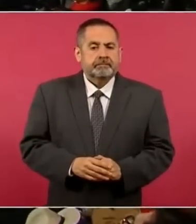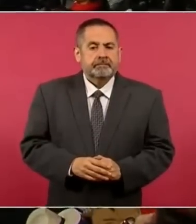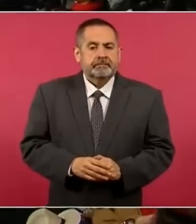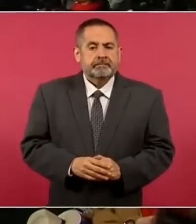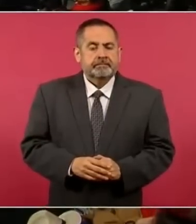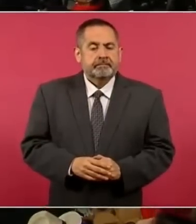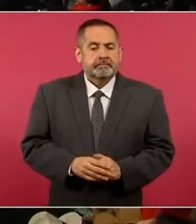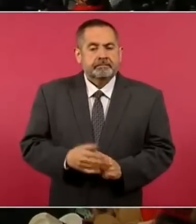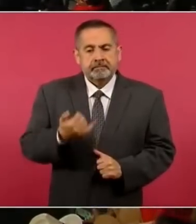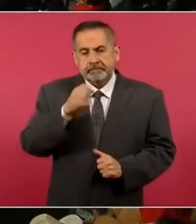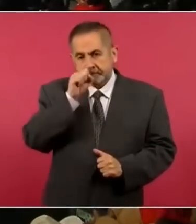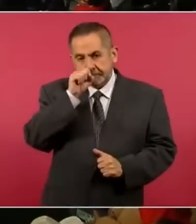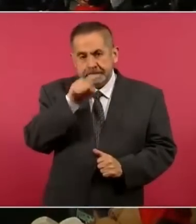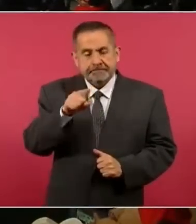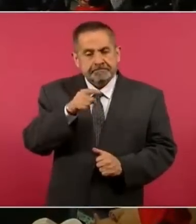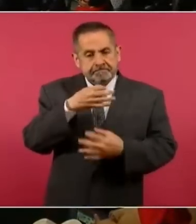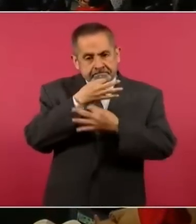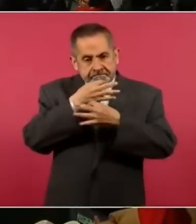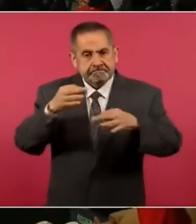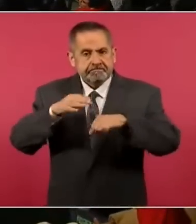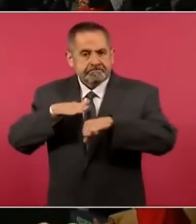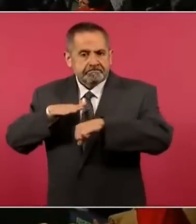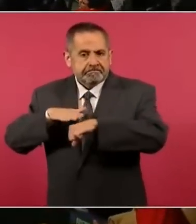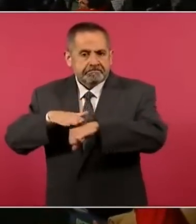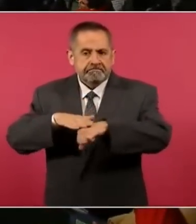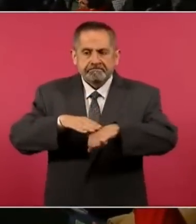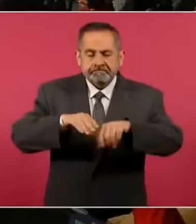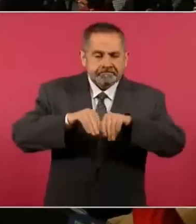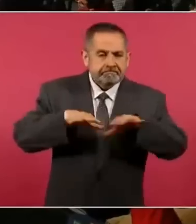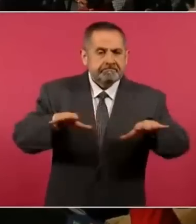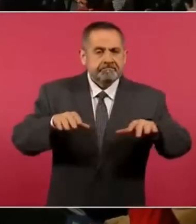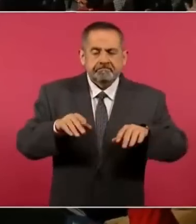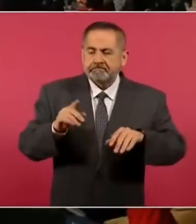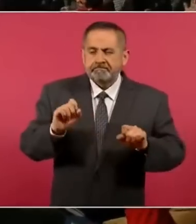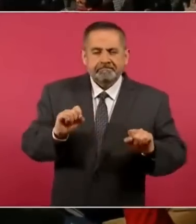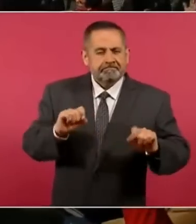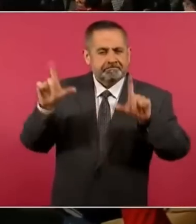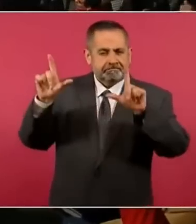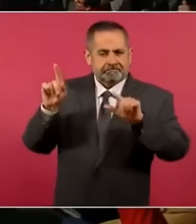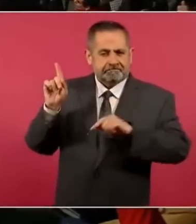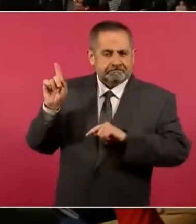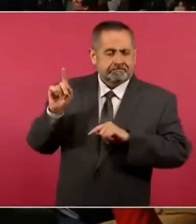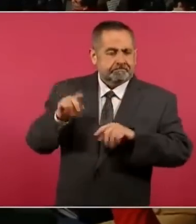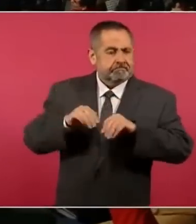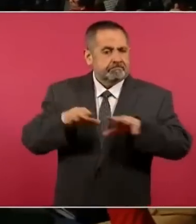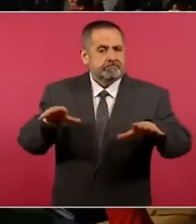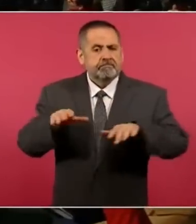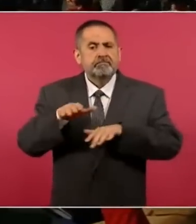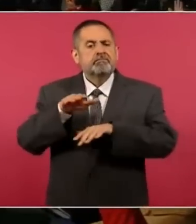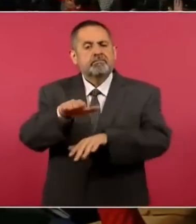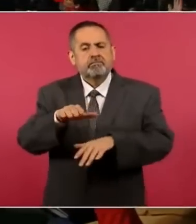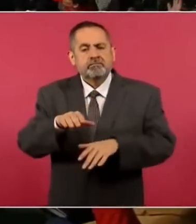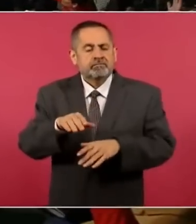y vamos a dar a conocer las gráficas sobre la situación económica